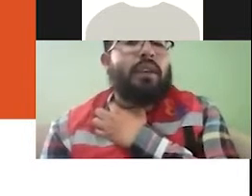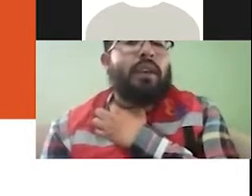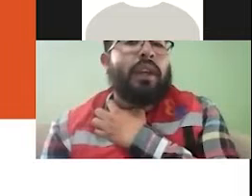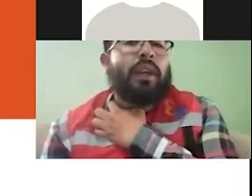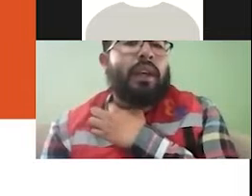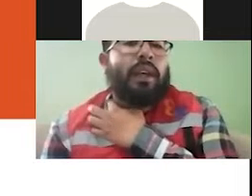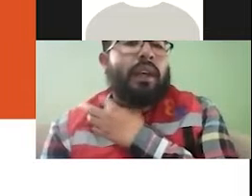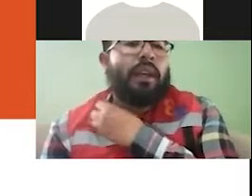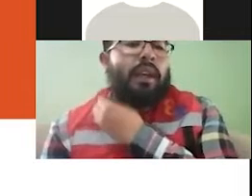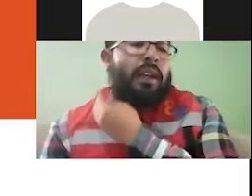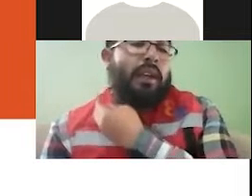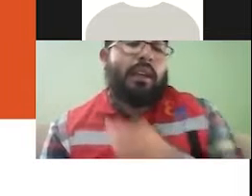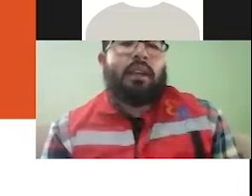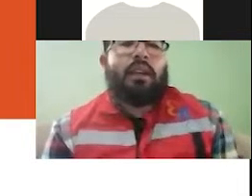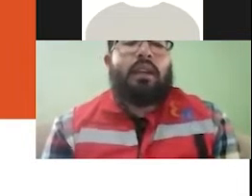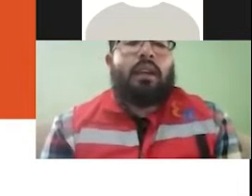quizás